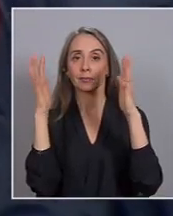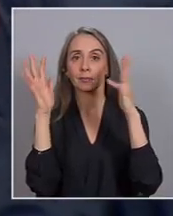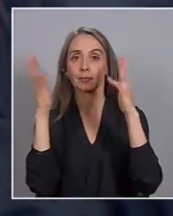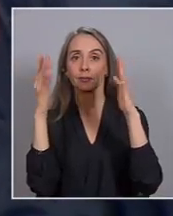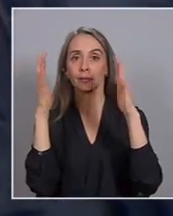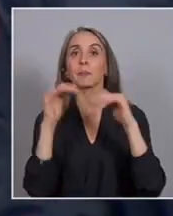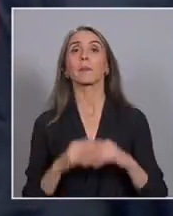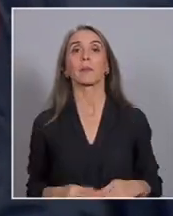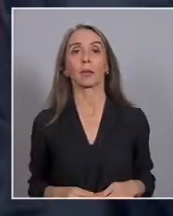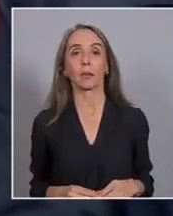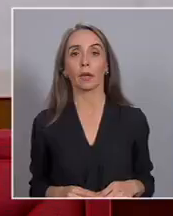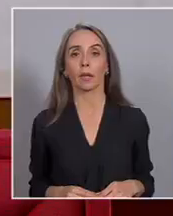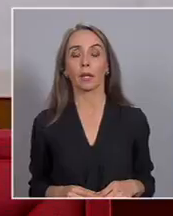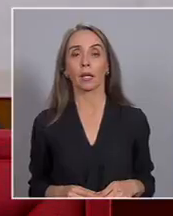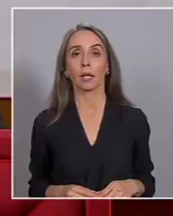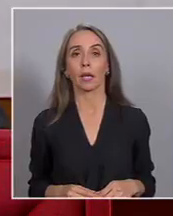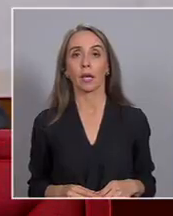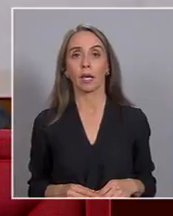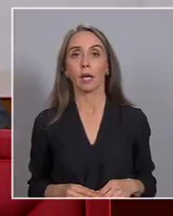Ahora,